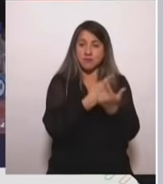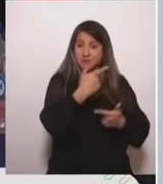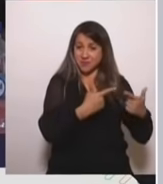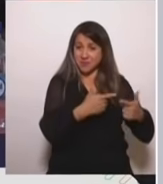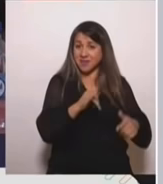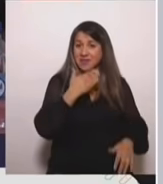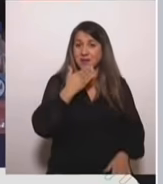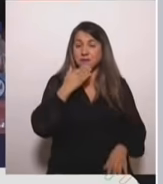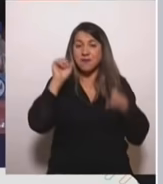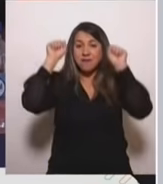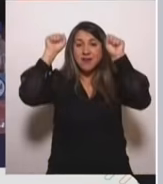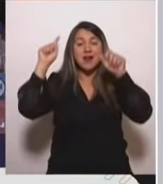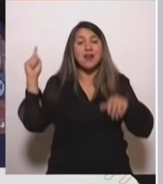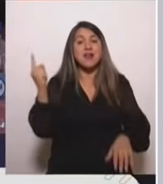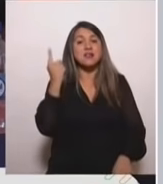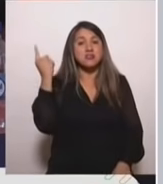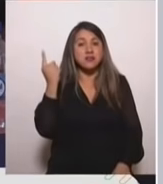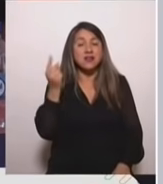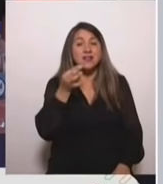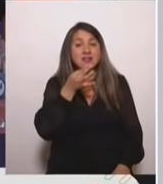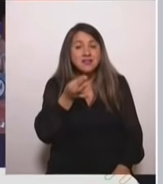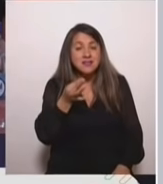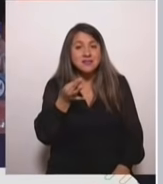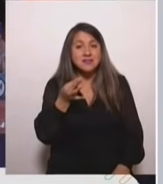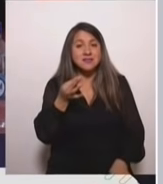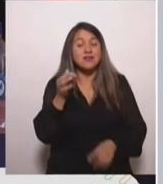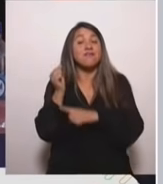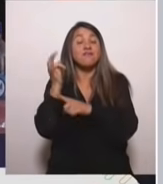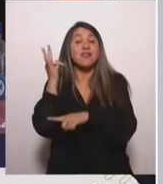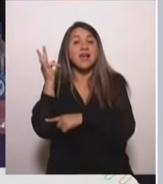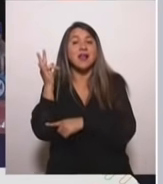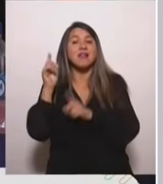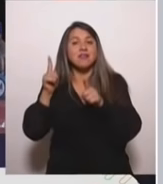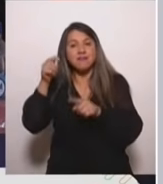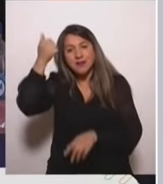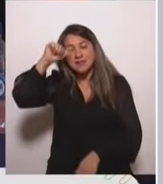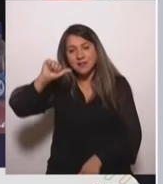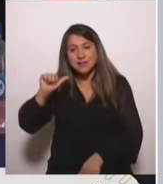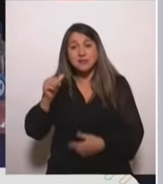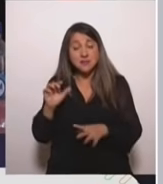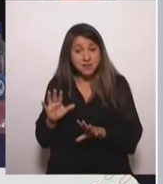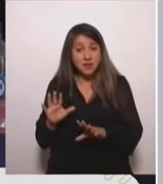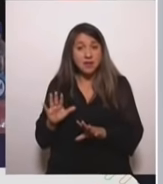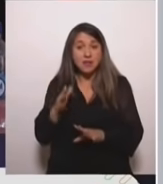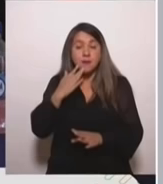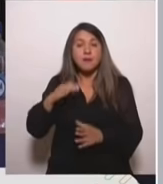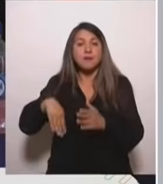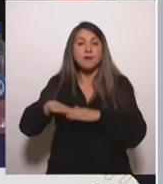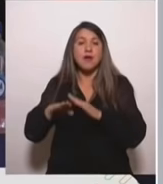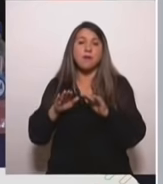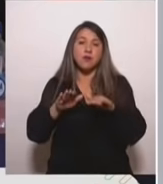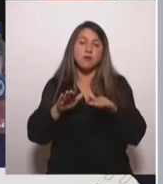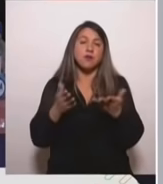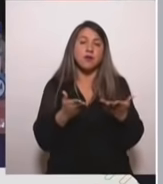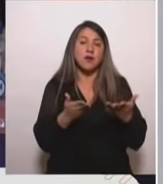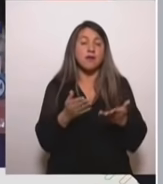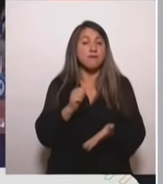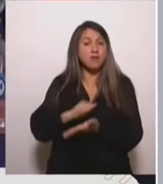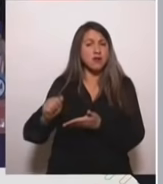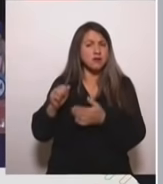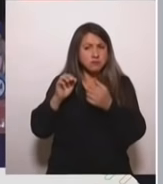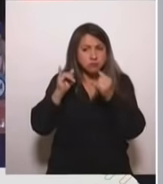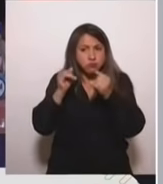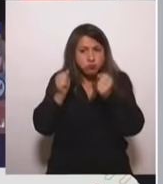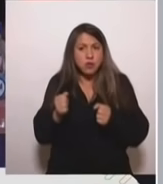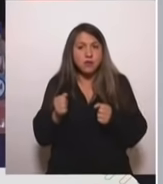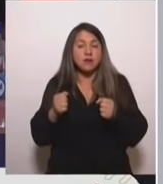conducta investigativa que a su vez realiza el Ministerio Público. Por lo tanto, me parece que más allá de manifestar una